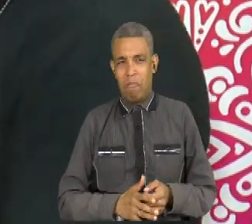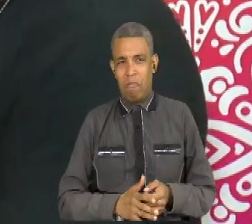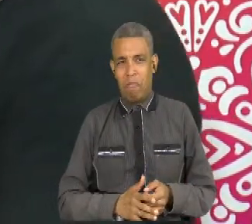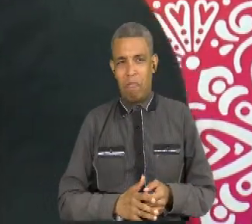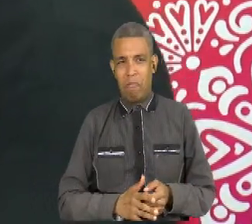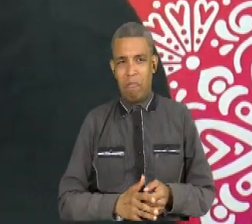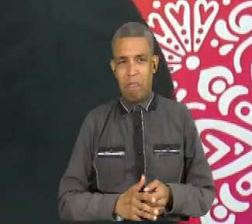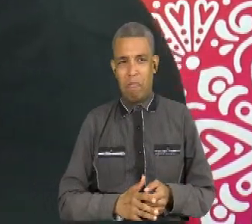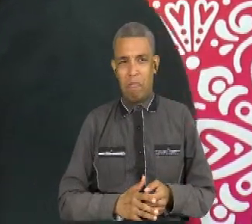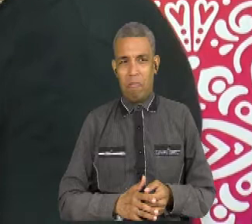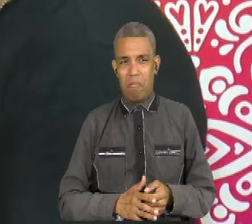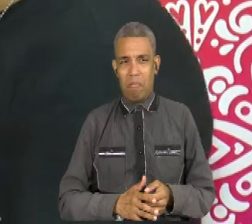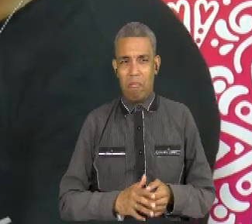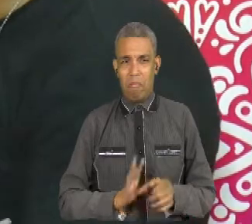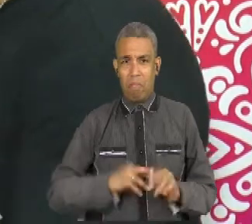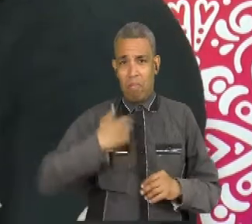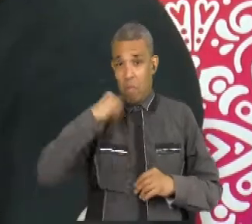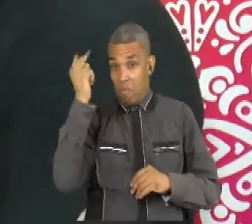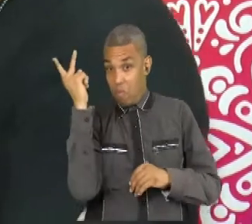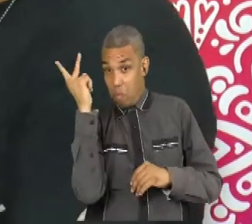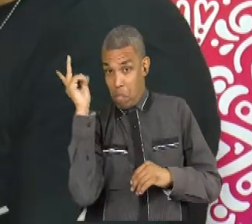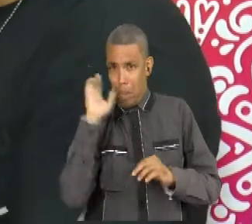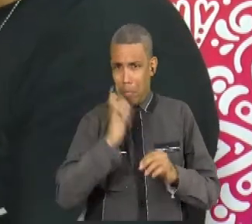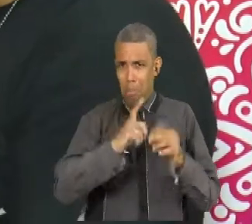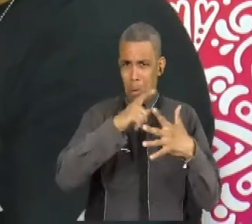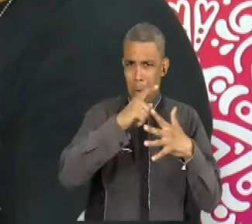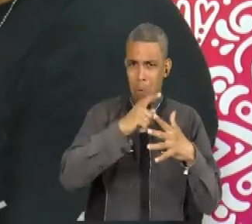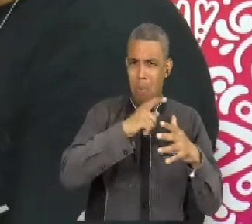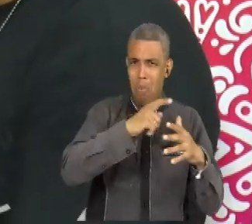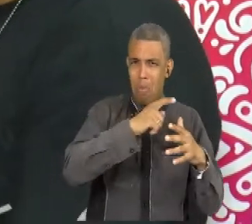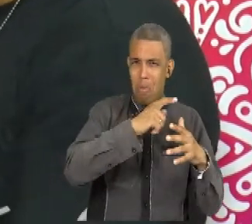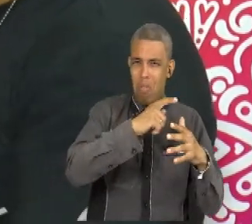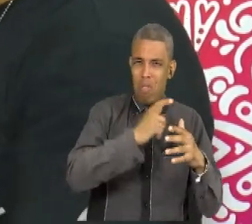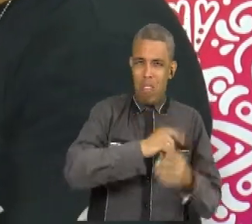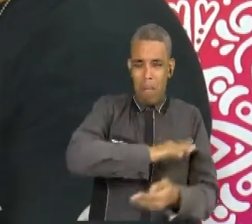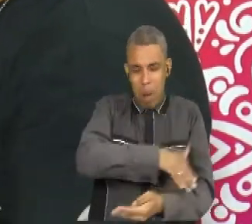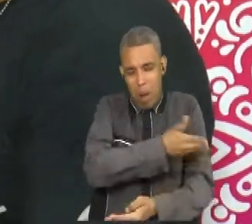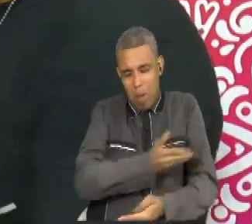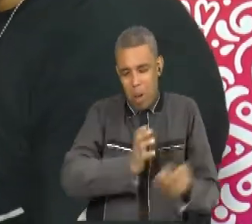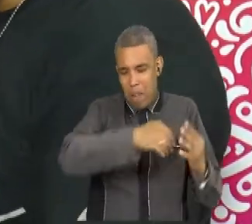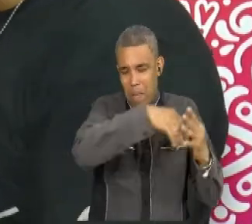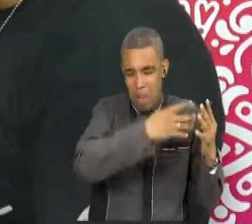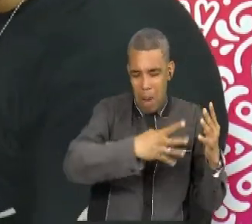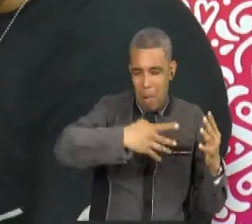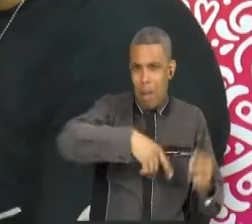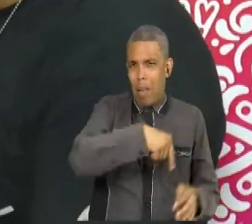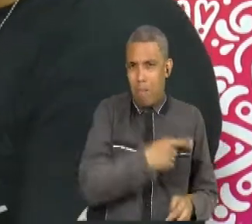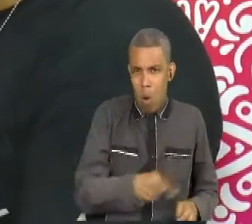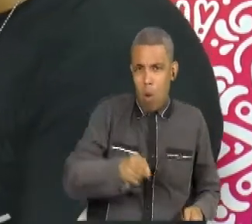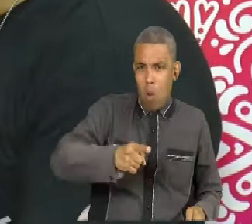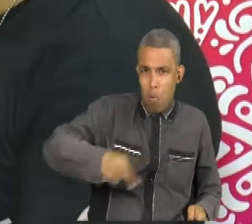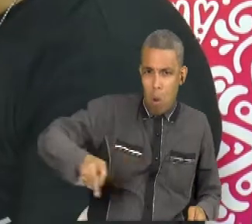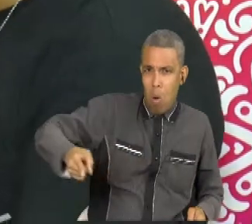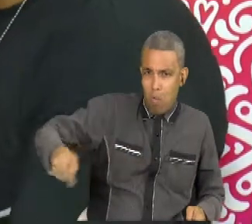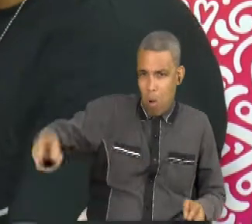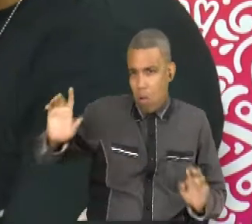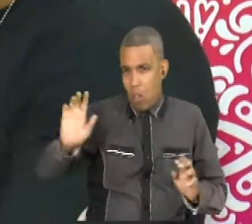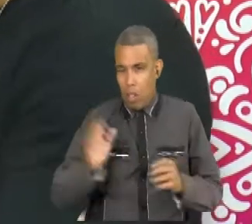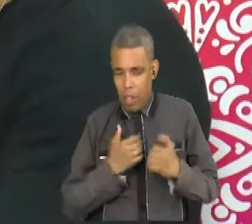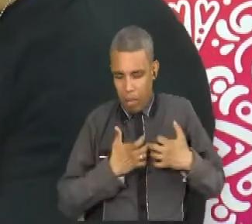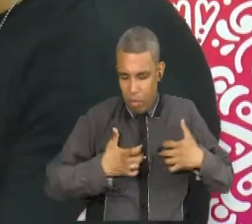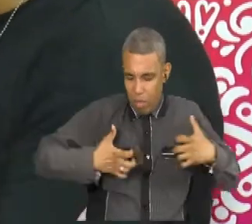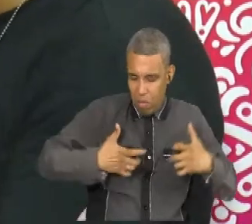Entonces esto vamos a encontrar el viernes. Vamos a encontrar una gran variedad de género musical, tropipop, vallenato, algo de